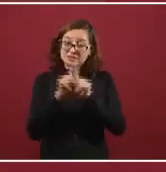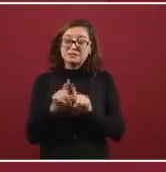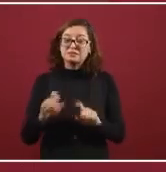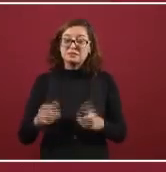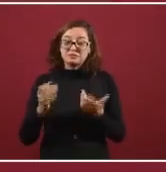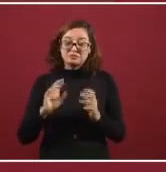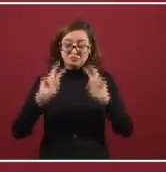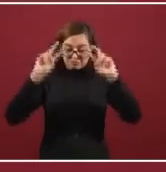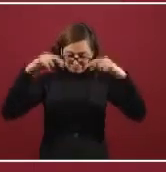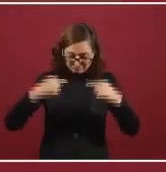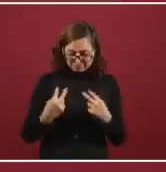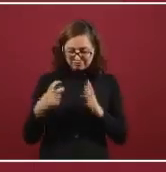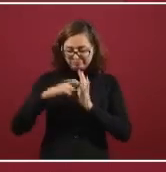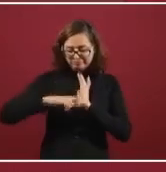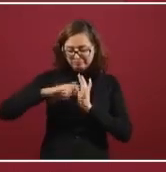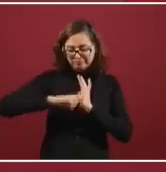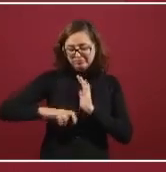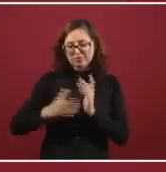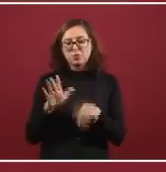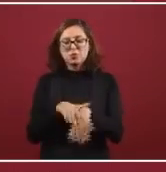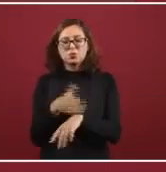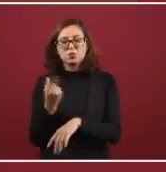se impulsó mucho